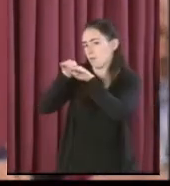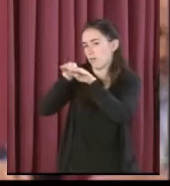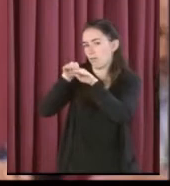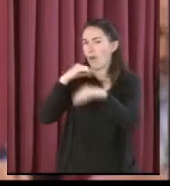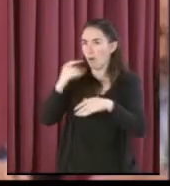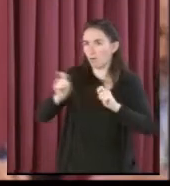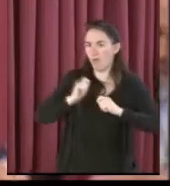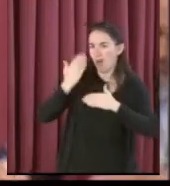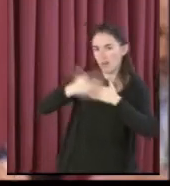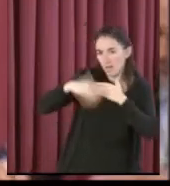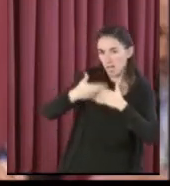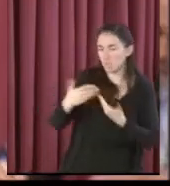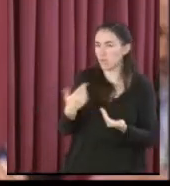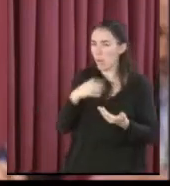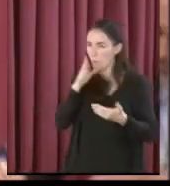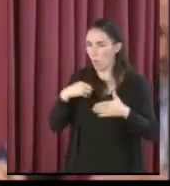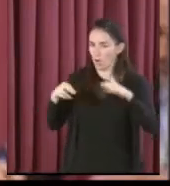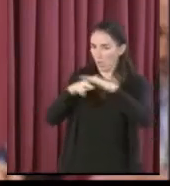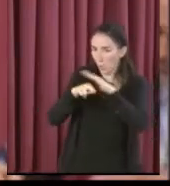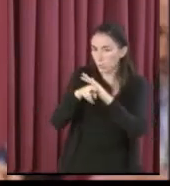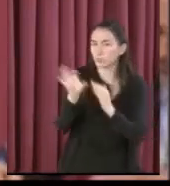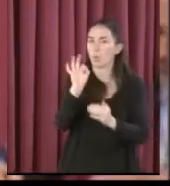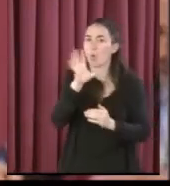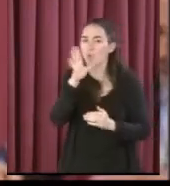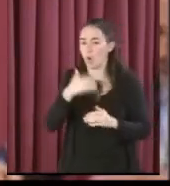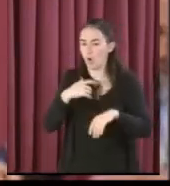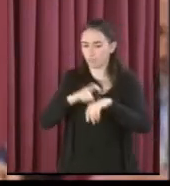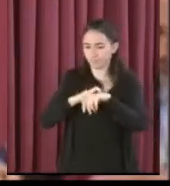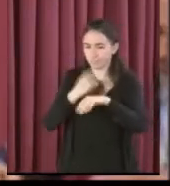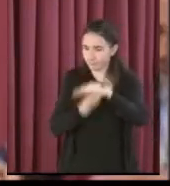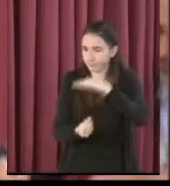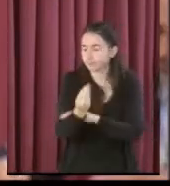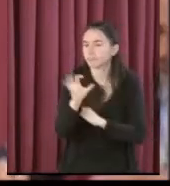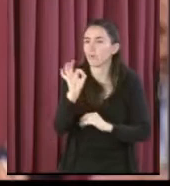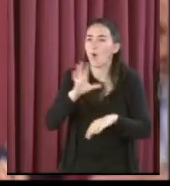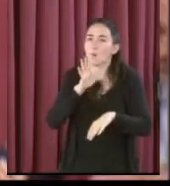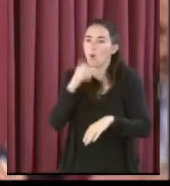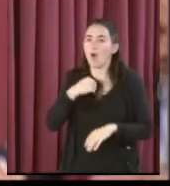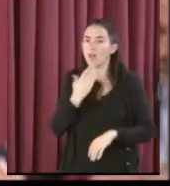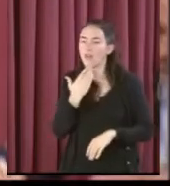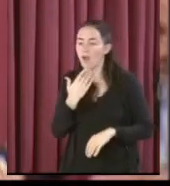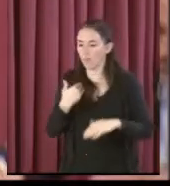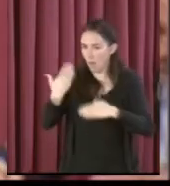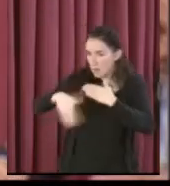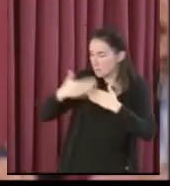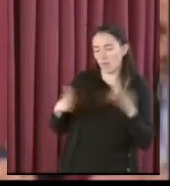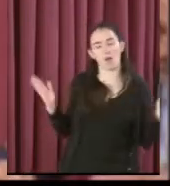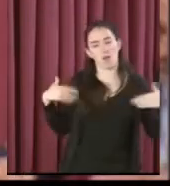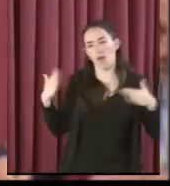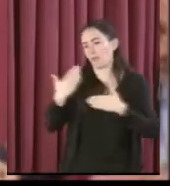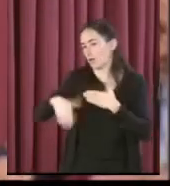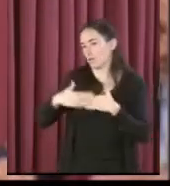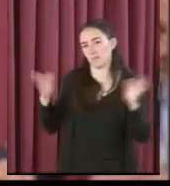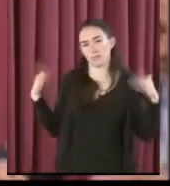sus circunstancias, a sus recursos, a su origen, a su género o a su edad. No quiero promover un crecimiento a